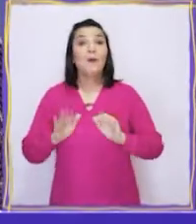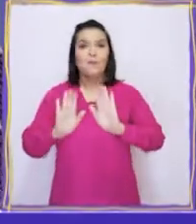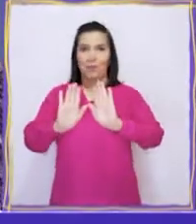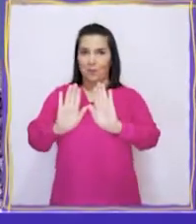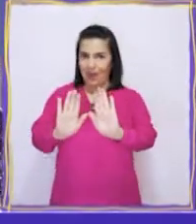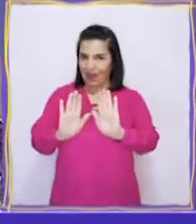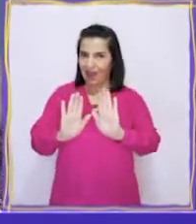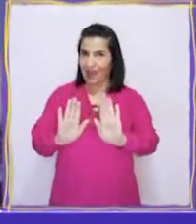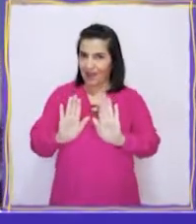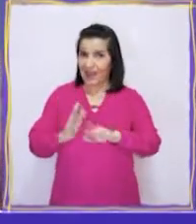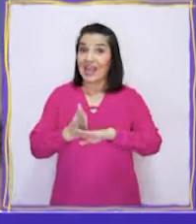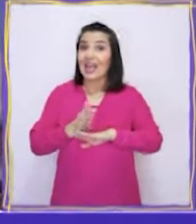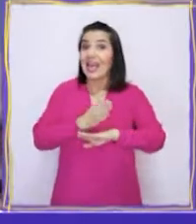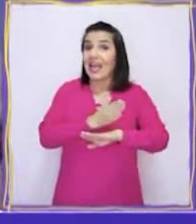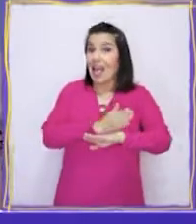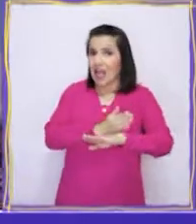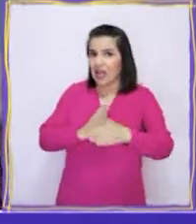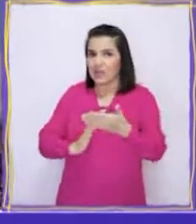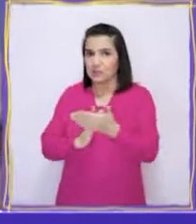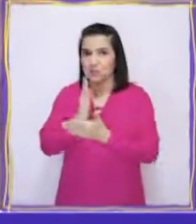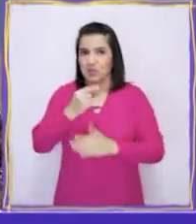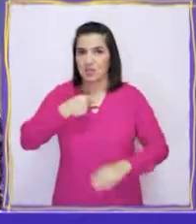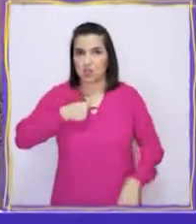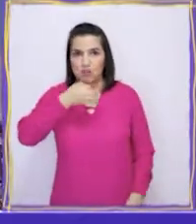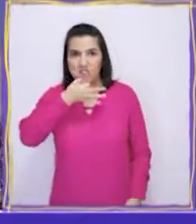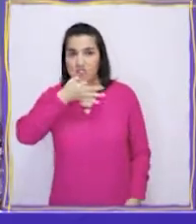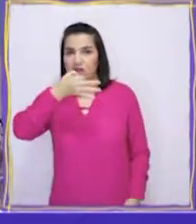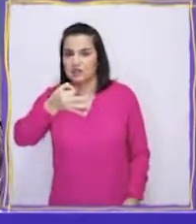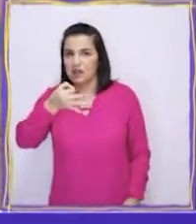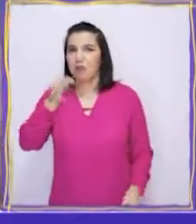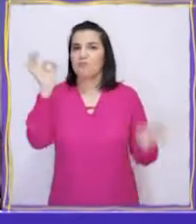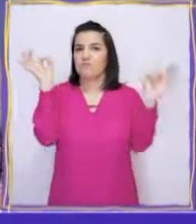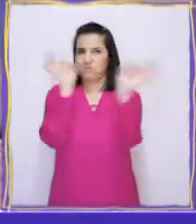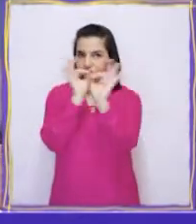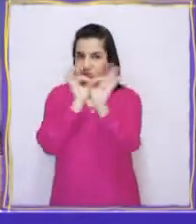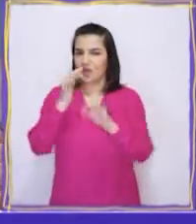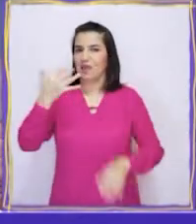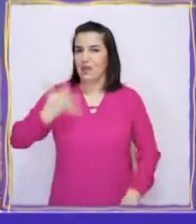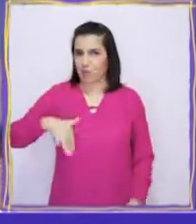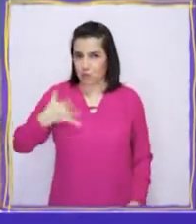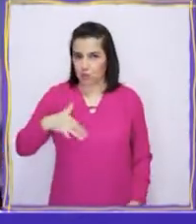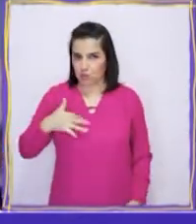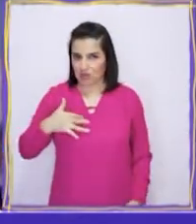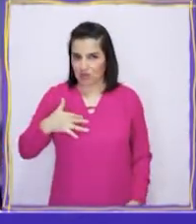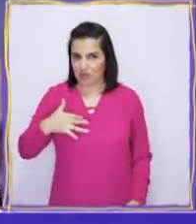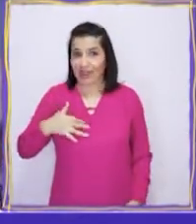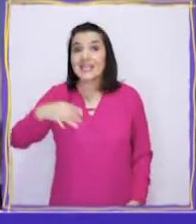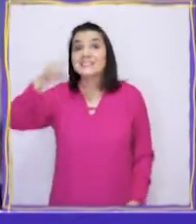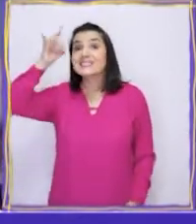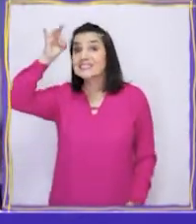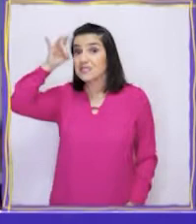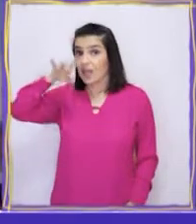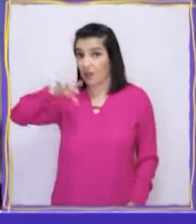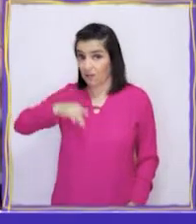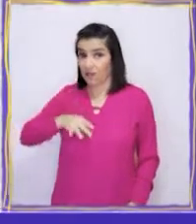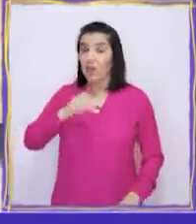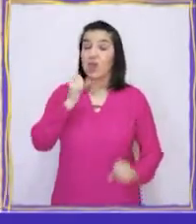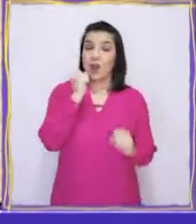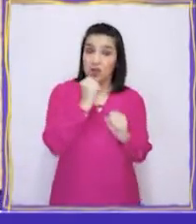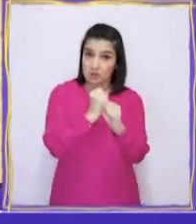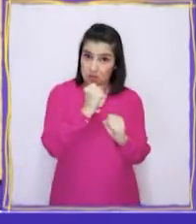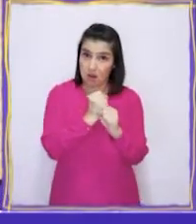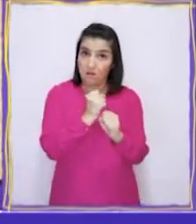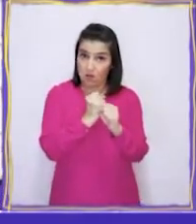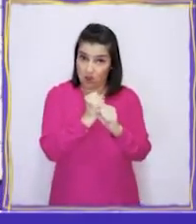¡Increíble! Pero esperen, que antes de comenzar, tengo que decirles algo muy importante. Debemos tener en cuenta que